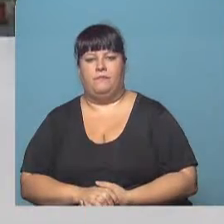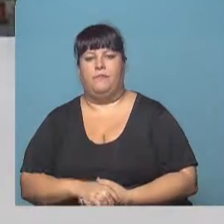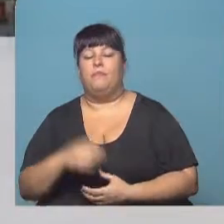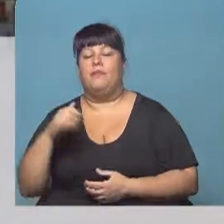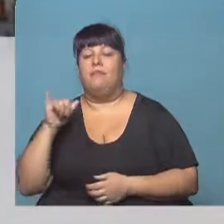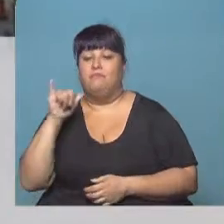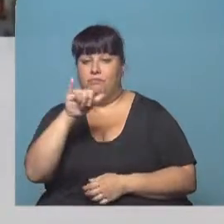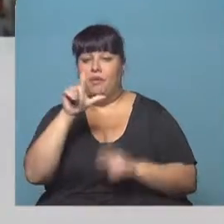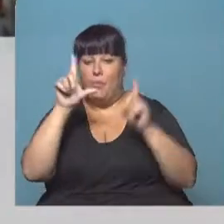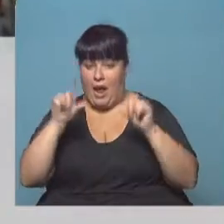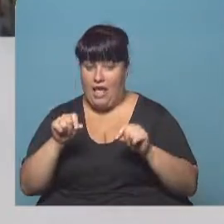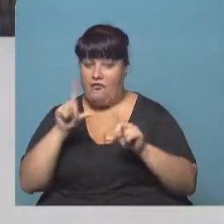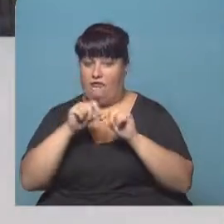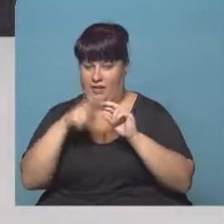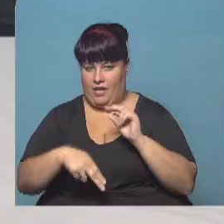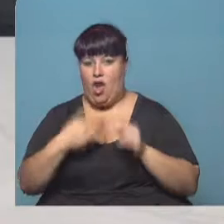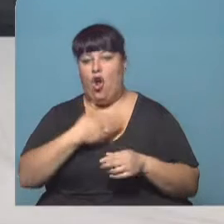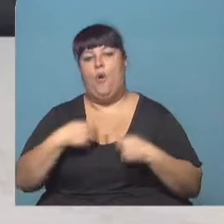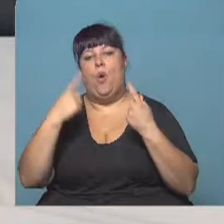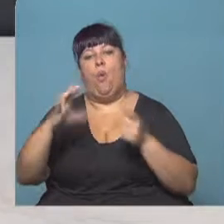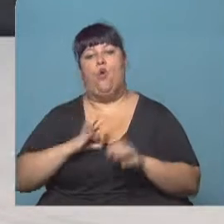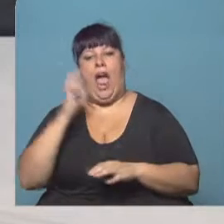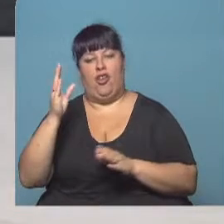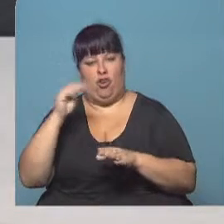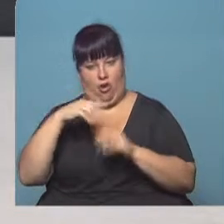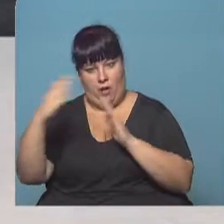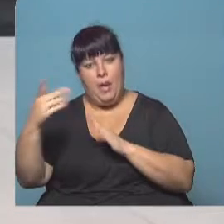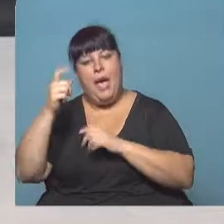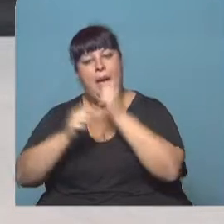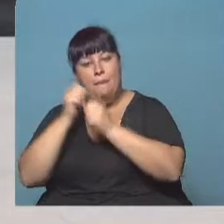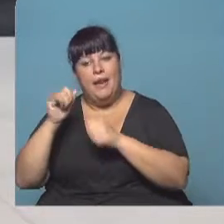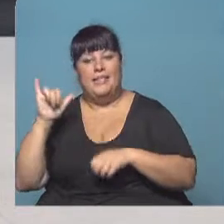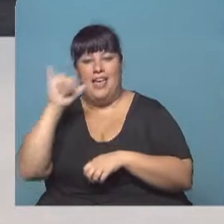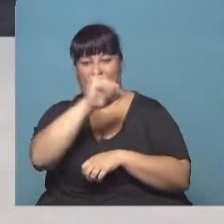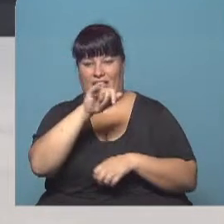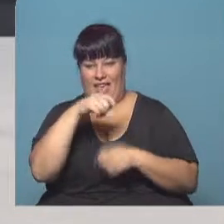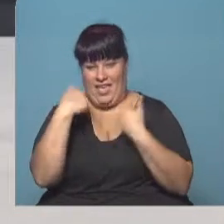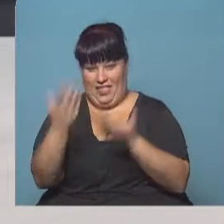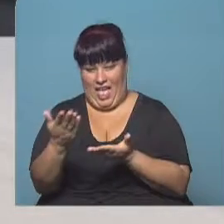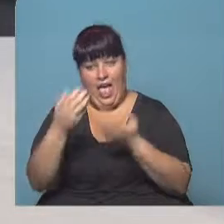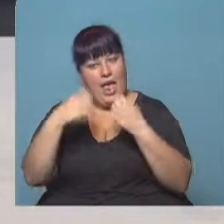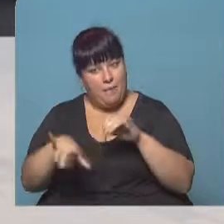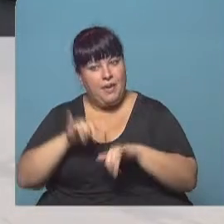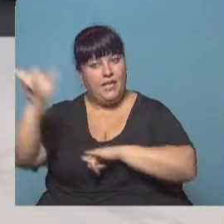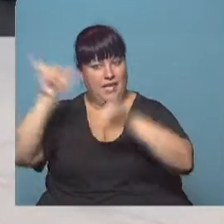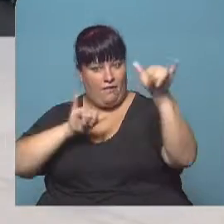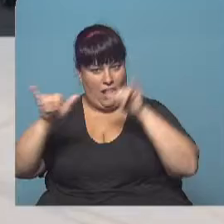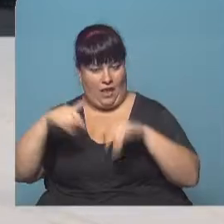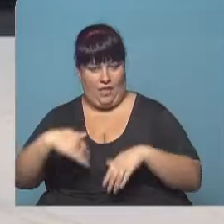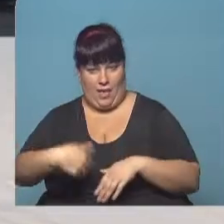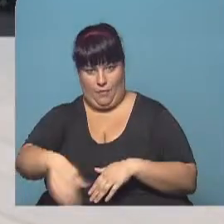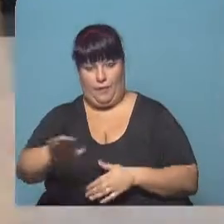Low cost con plazos. El gobierno otorgó un año de tiempo para que las empresas con rutas aéreas adjudicadas comiencen a